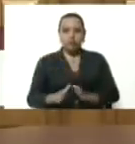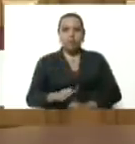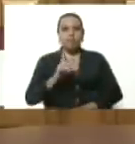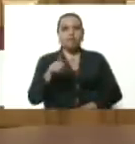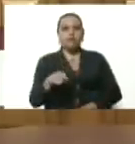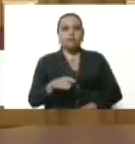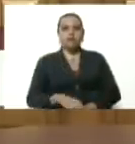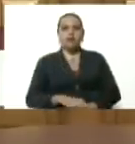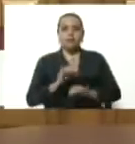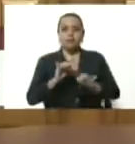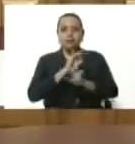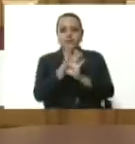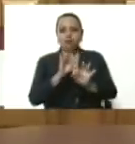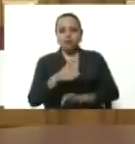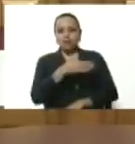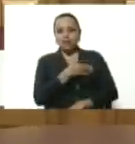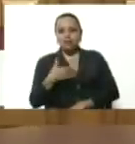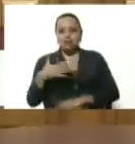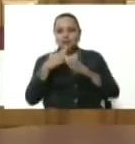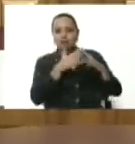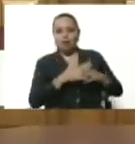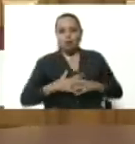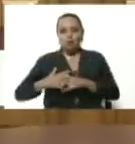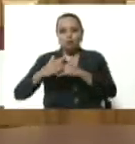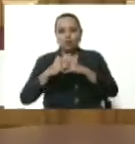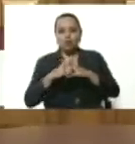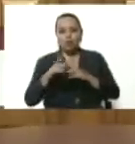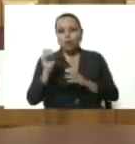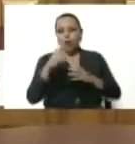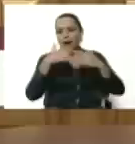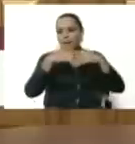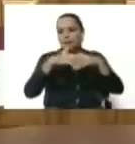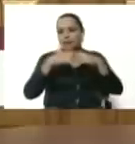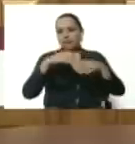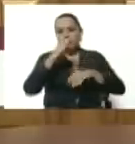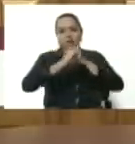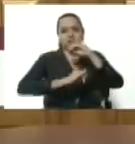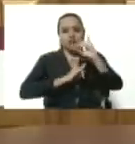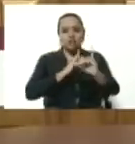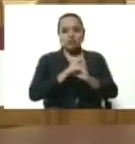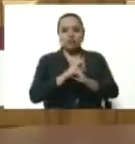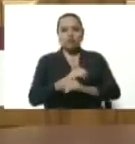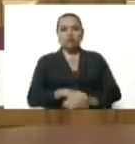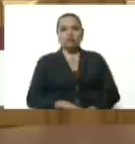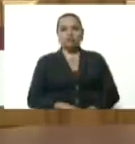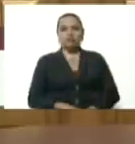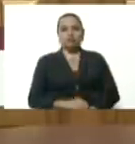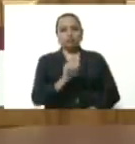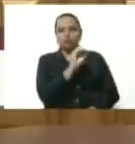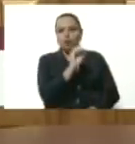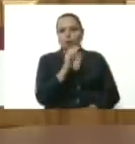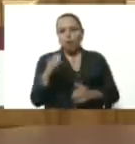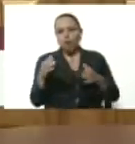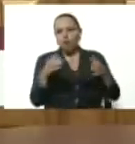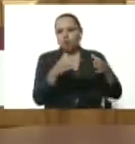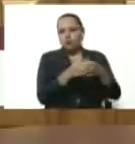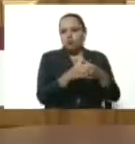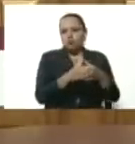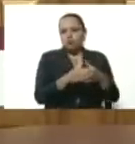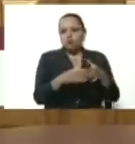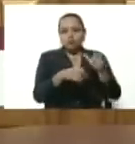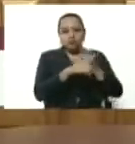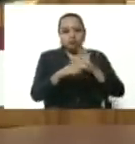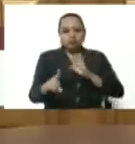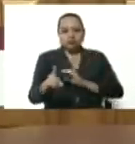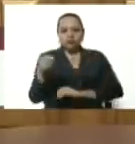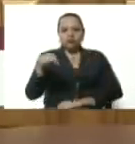Estados Unidos o estas empresas corporativas internacionales o un sector de la derecha en